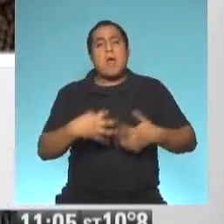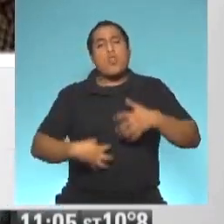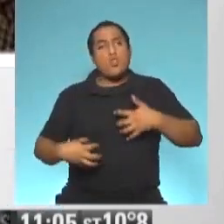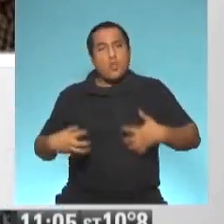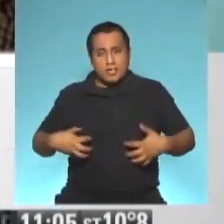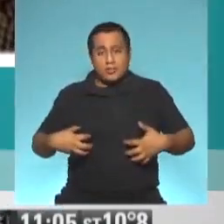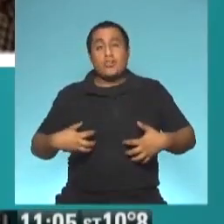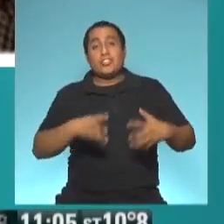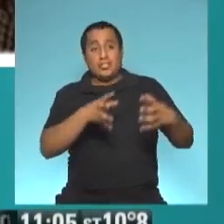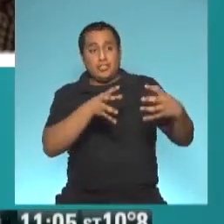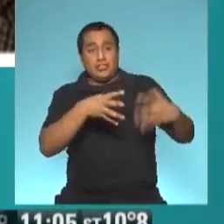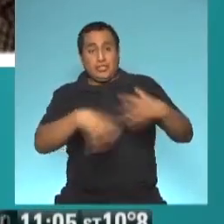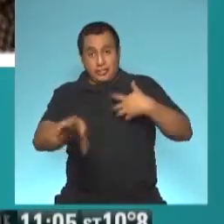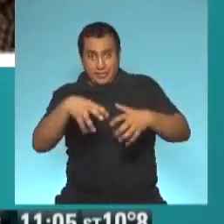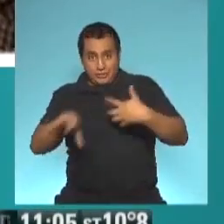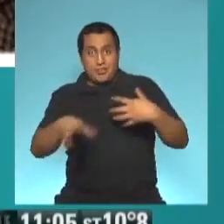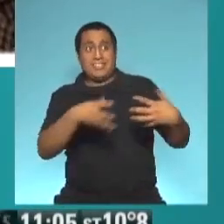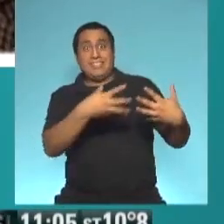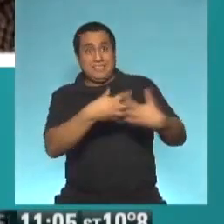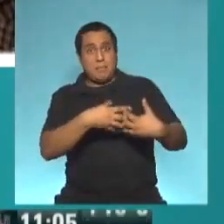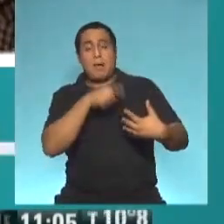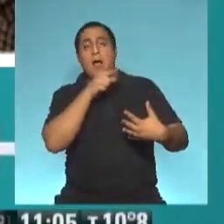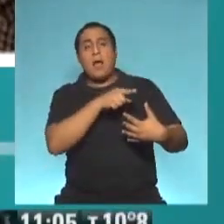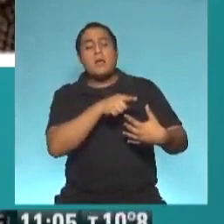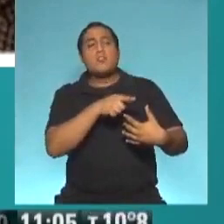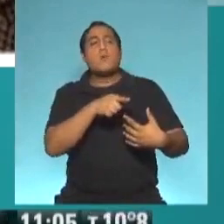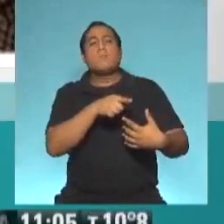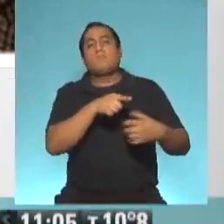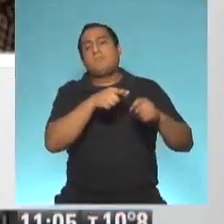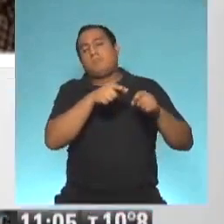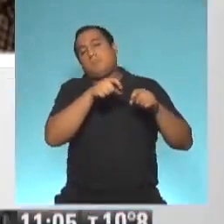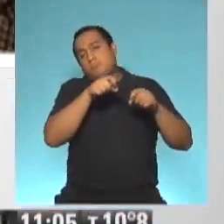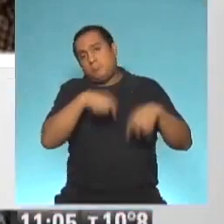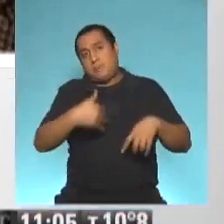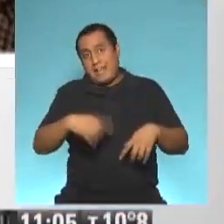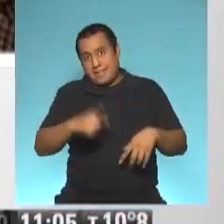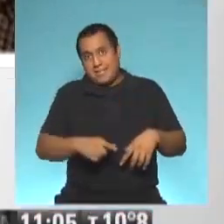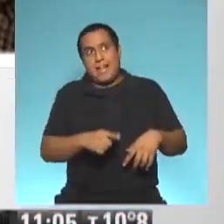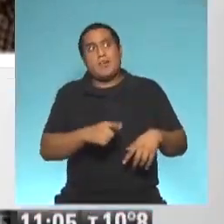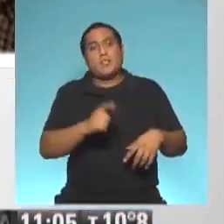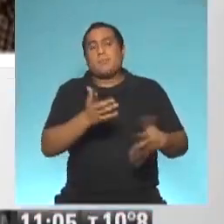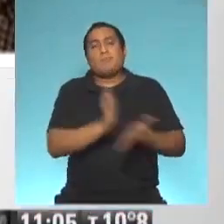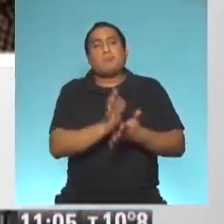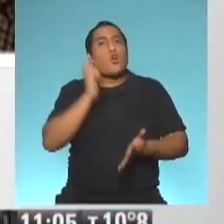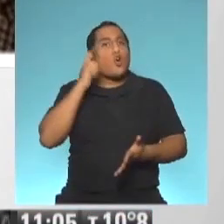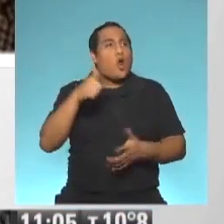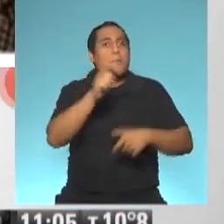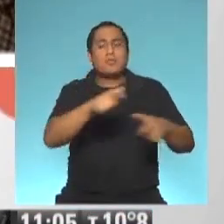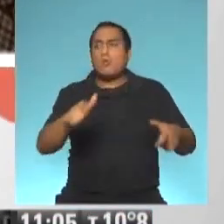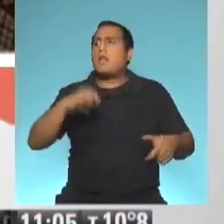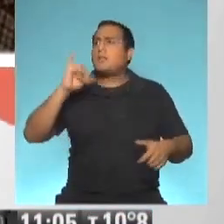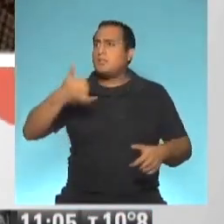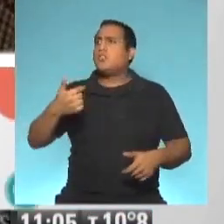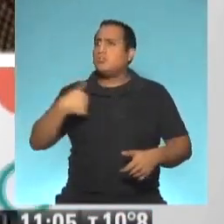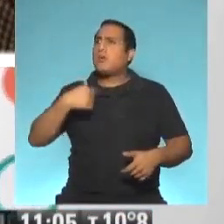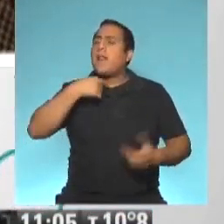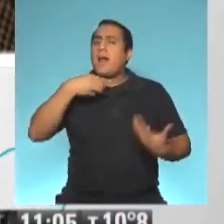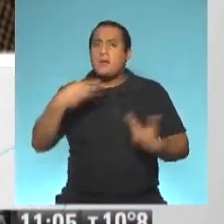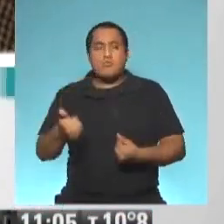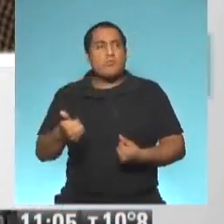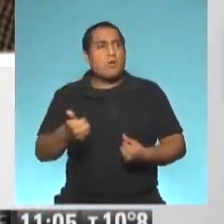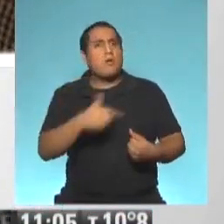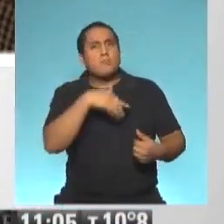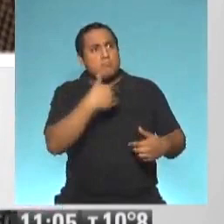trasplante hoy ha logrado, digamos, de la sociedad argentina. Por eso nosotros creemos que la sociedad va siempre unos pasos